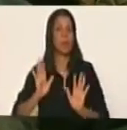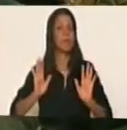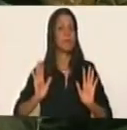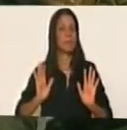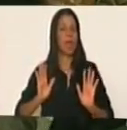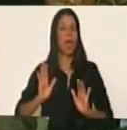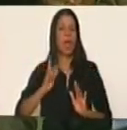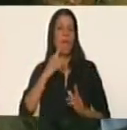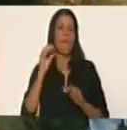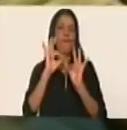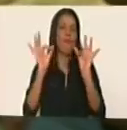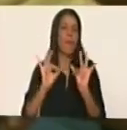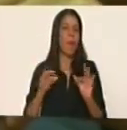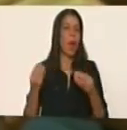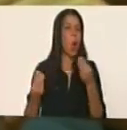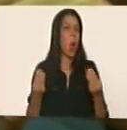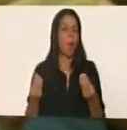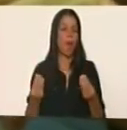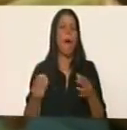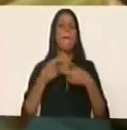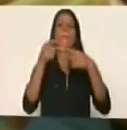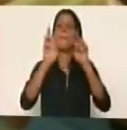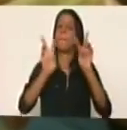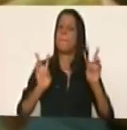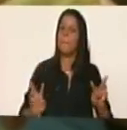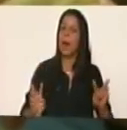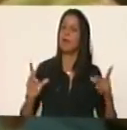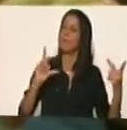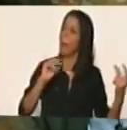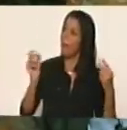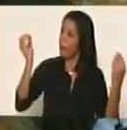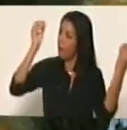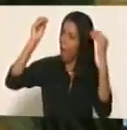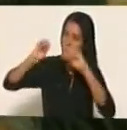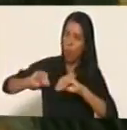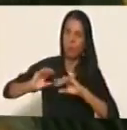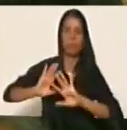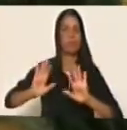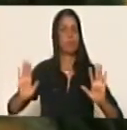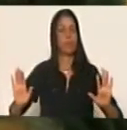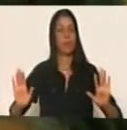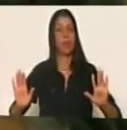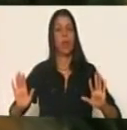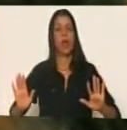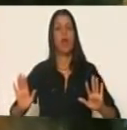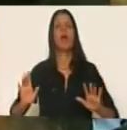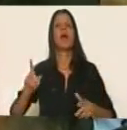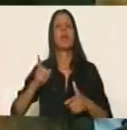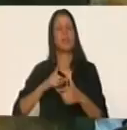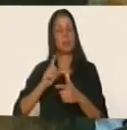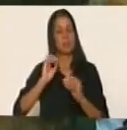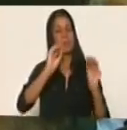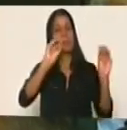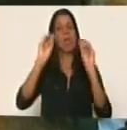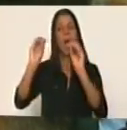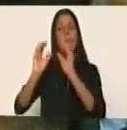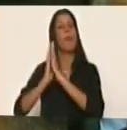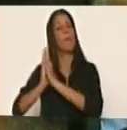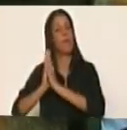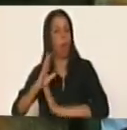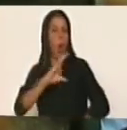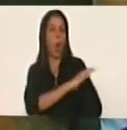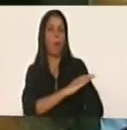que sigamos resolviendo nuestras diferencias allí. Queremos también hacer una convocatoria a esos sectores